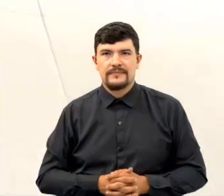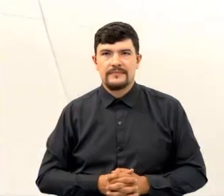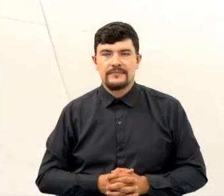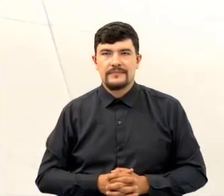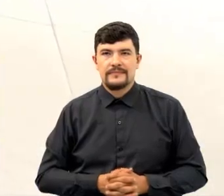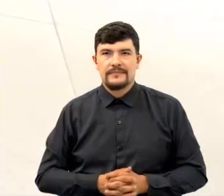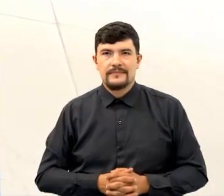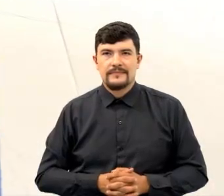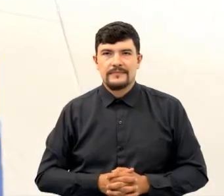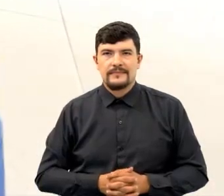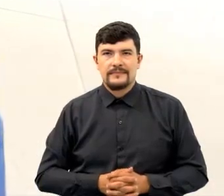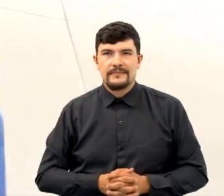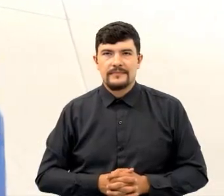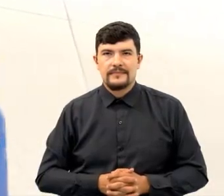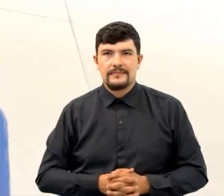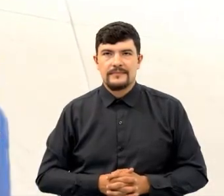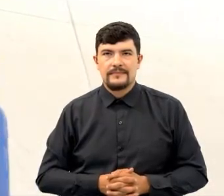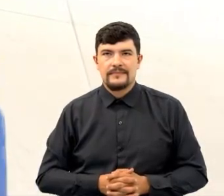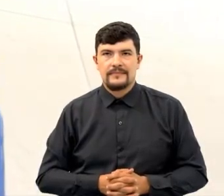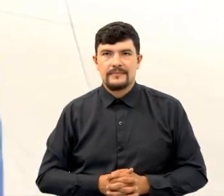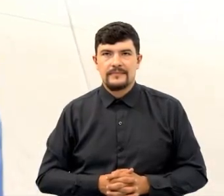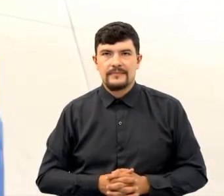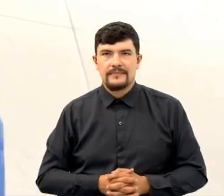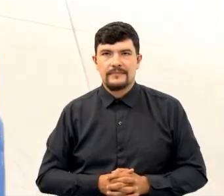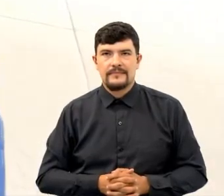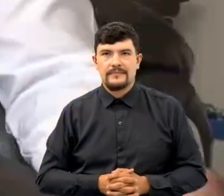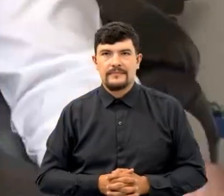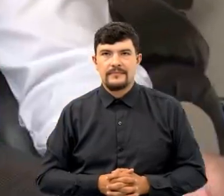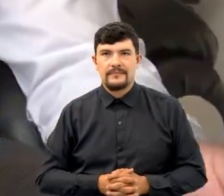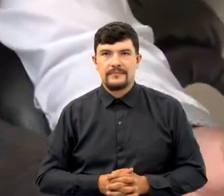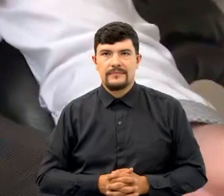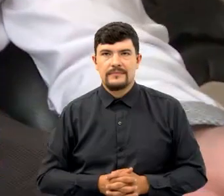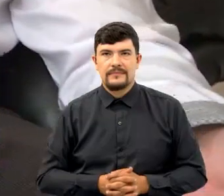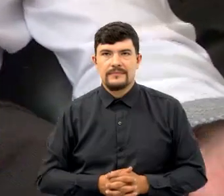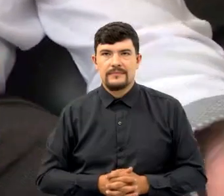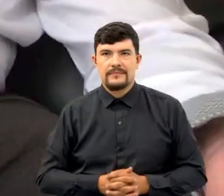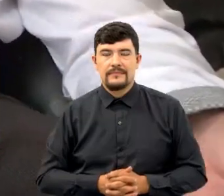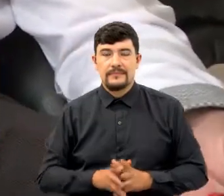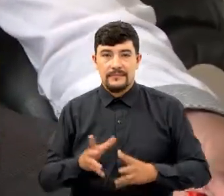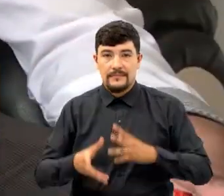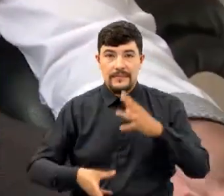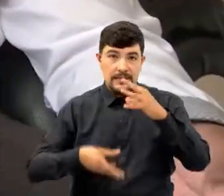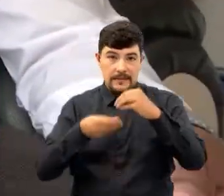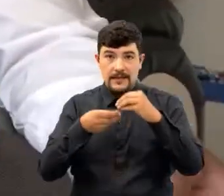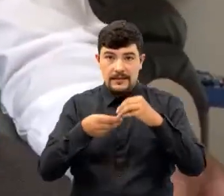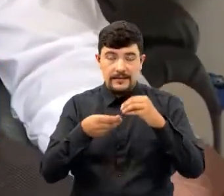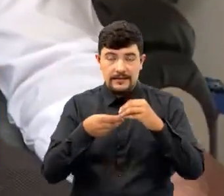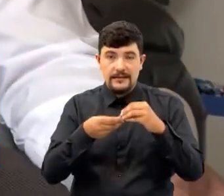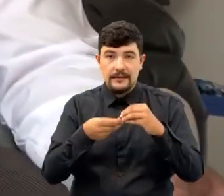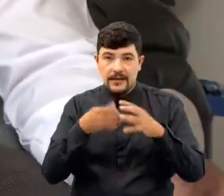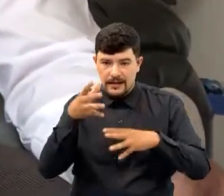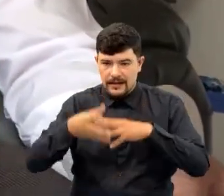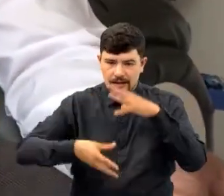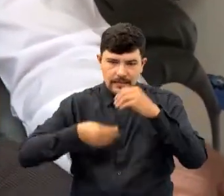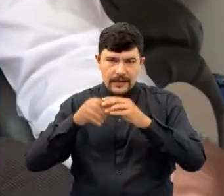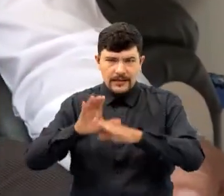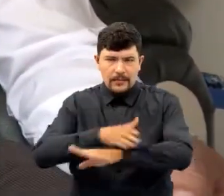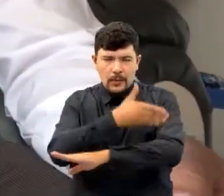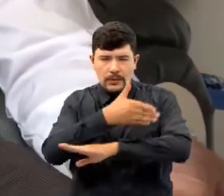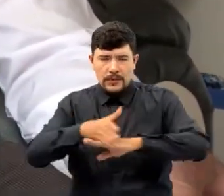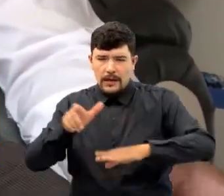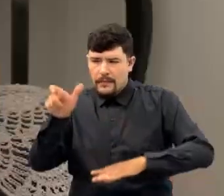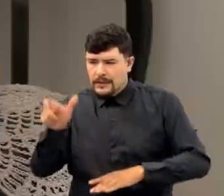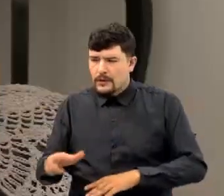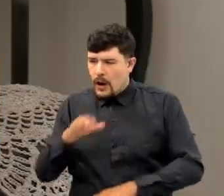Earth, Mars, Júpiter, Saturn. Además, toca todas las piezas del gran músico de